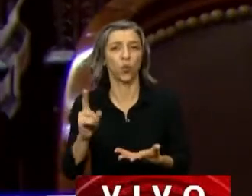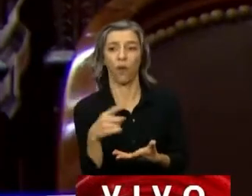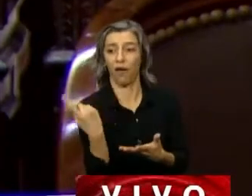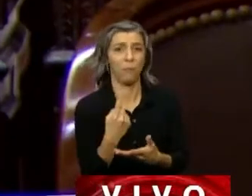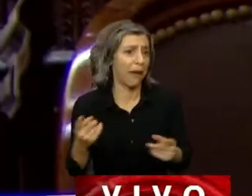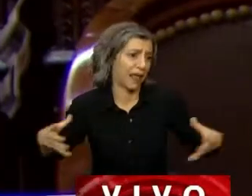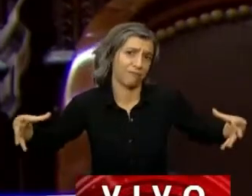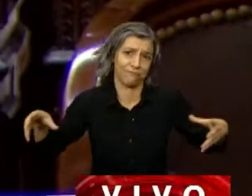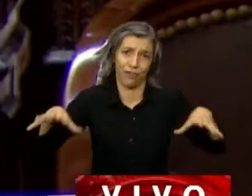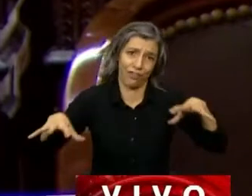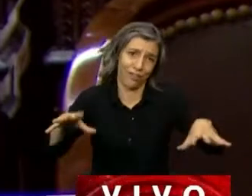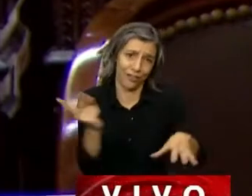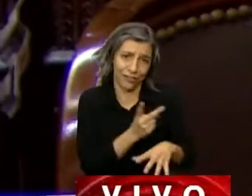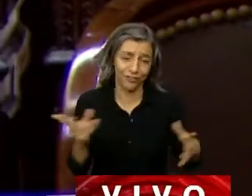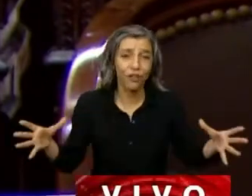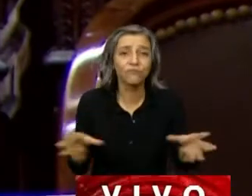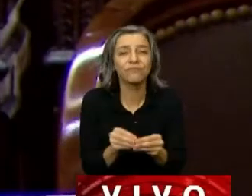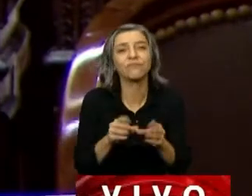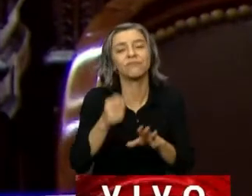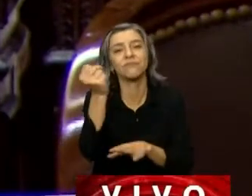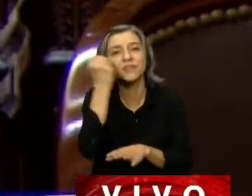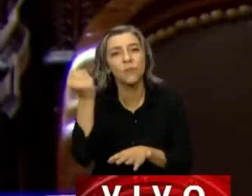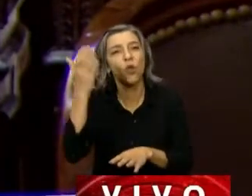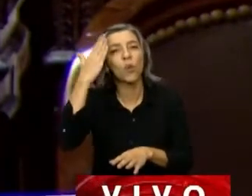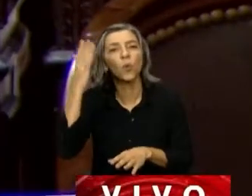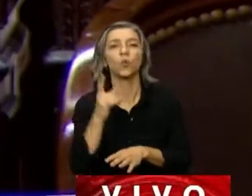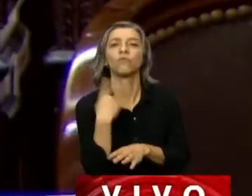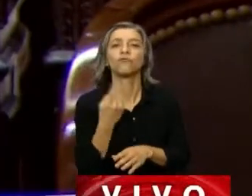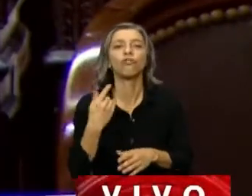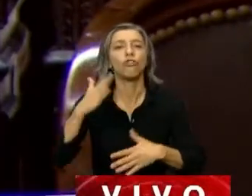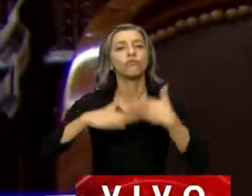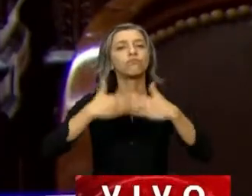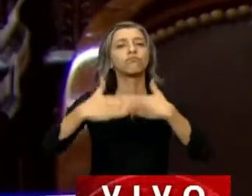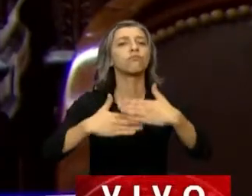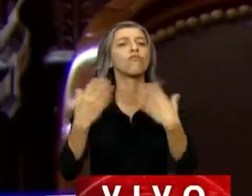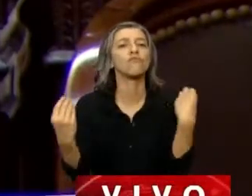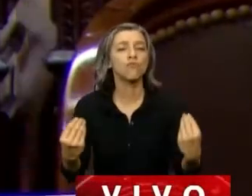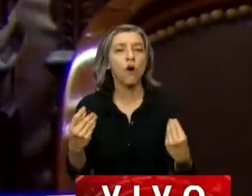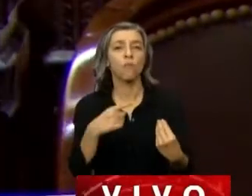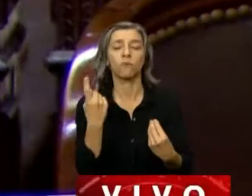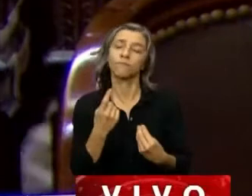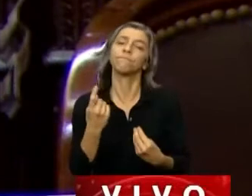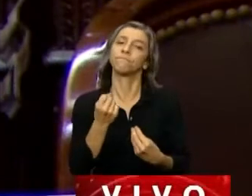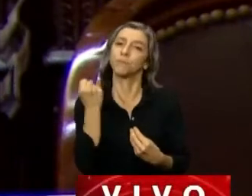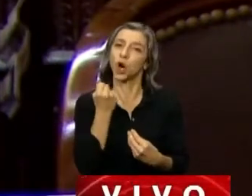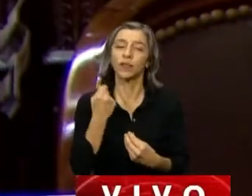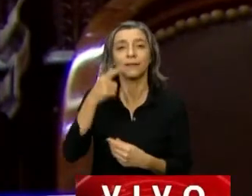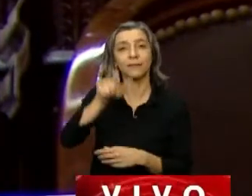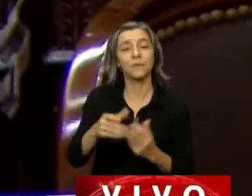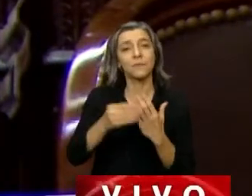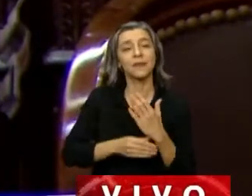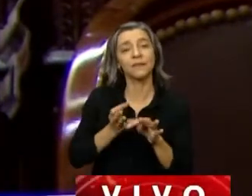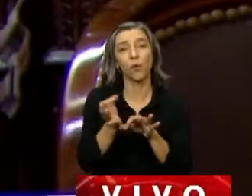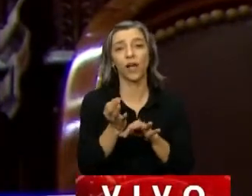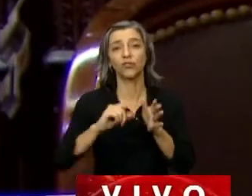construimos cultura. Y esto es interesante también pensarlo en las últimas instancias, en las últimas definiciones de la ministra de Educación de la